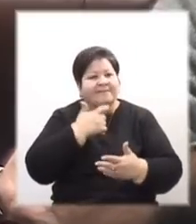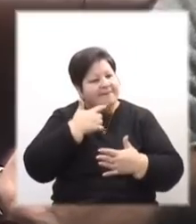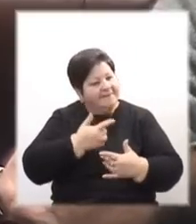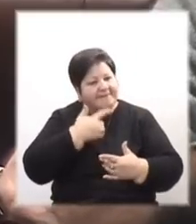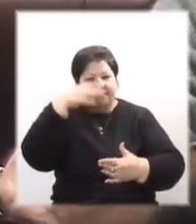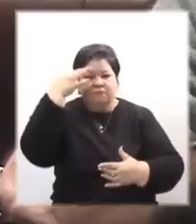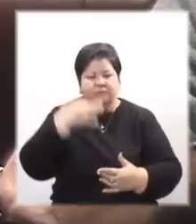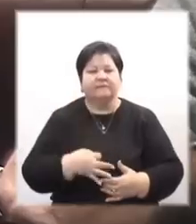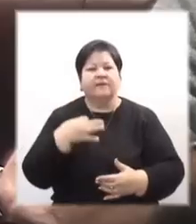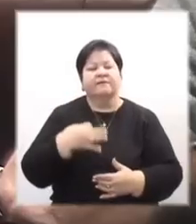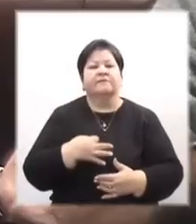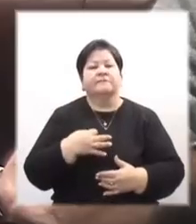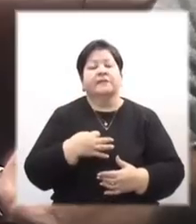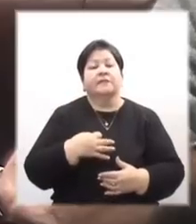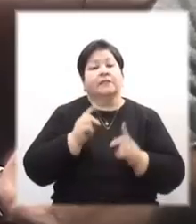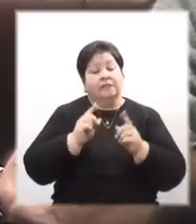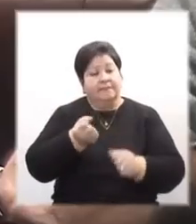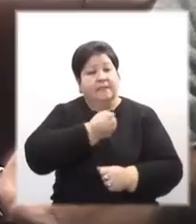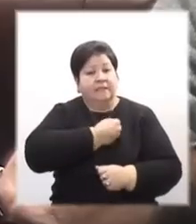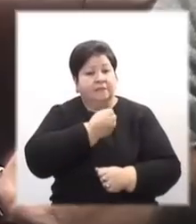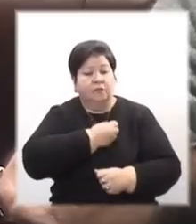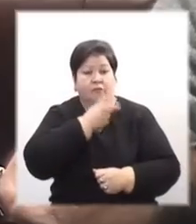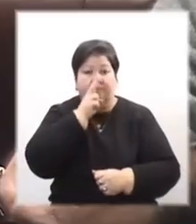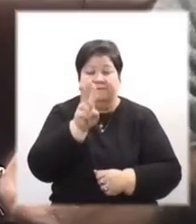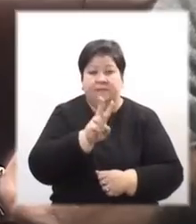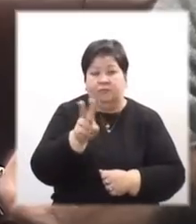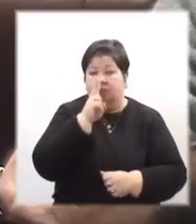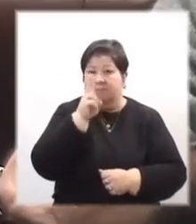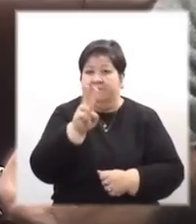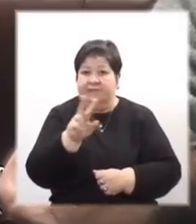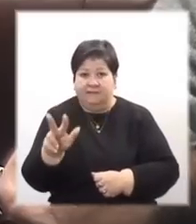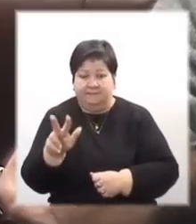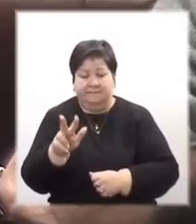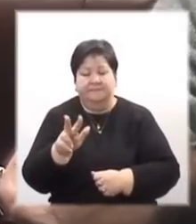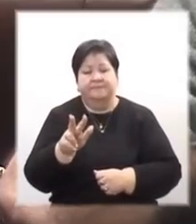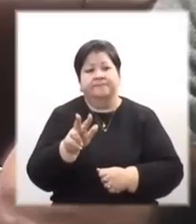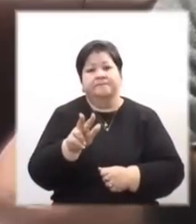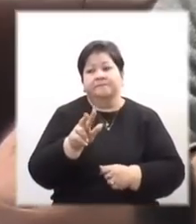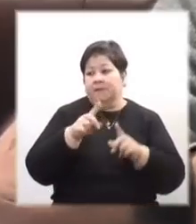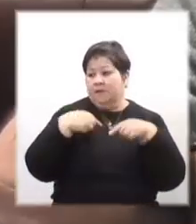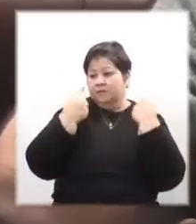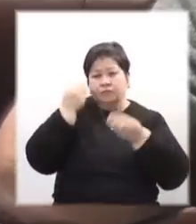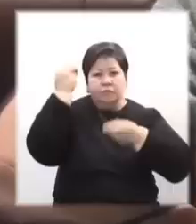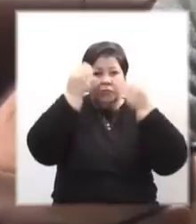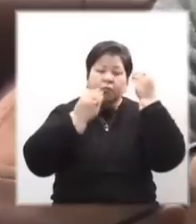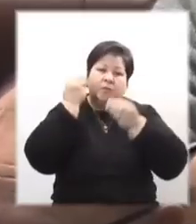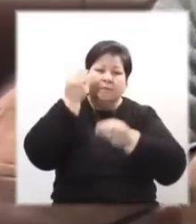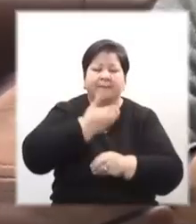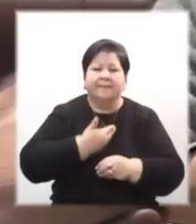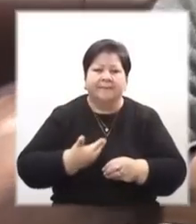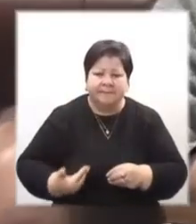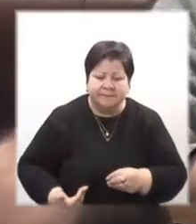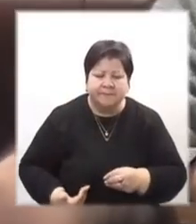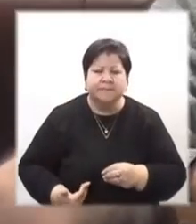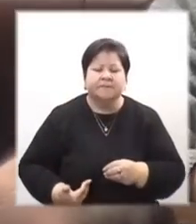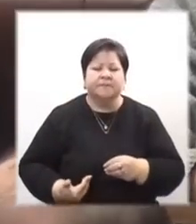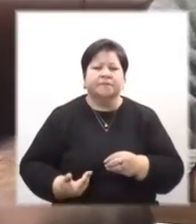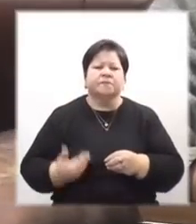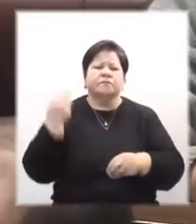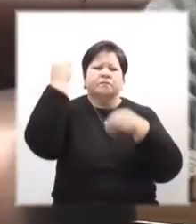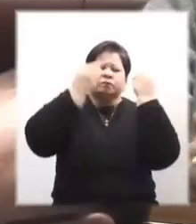en relación a los homicidios del 2022 y lo que va del 2023. A nosotros nos preocupa, presidente, la fragilidad en la